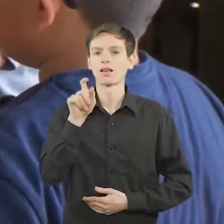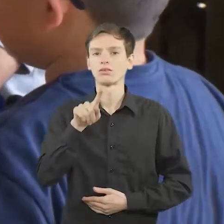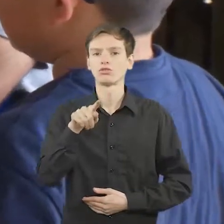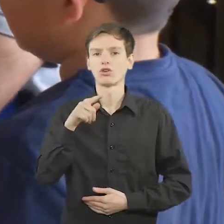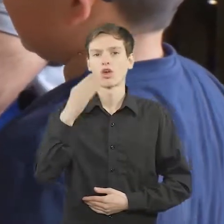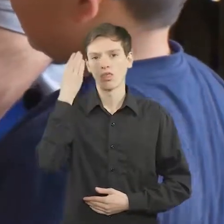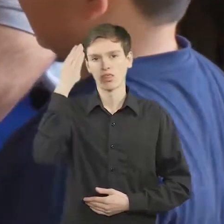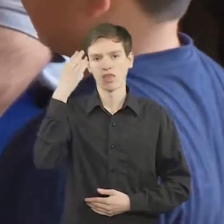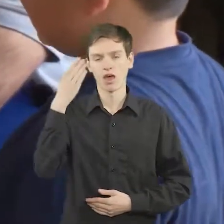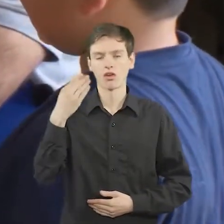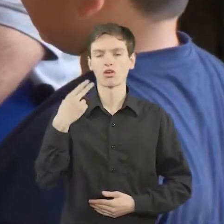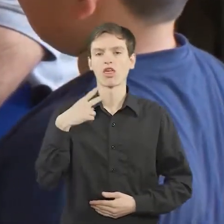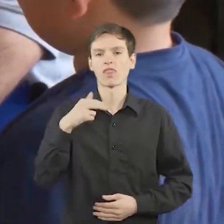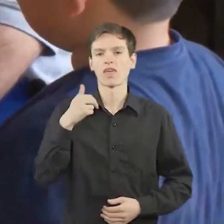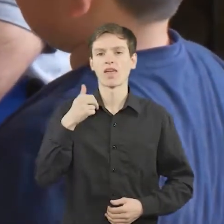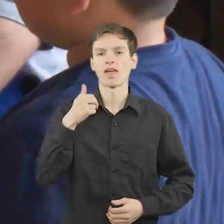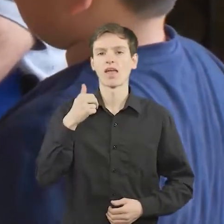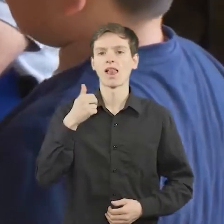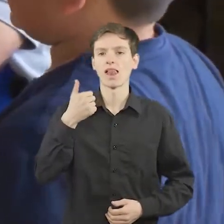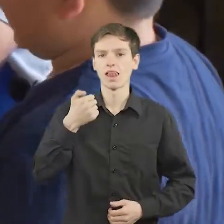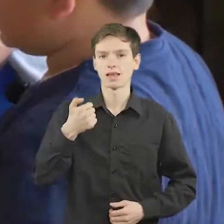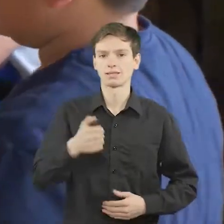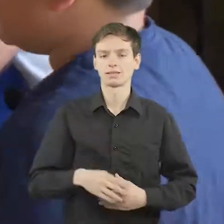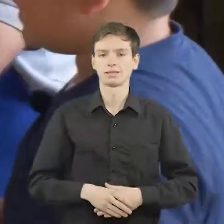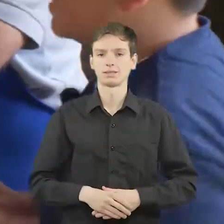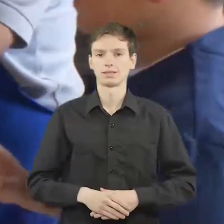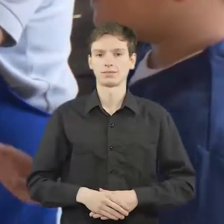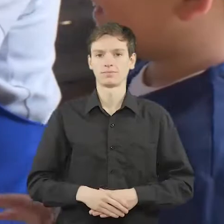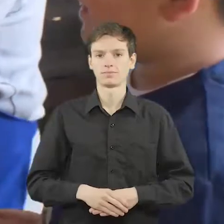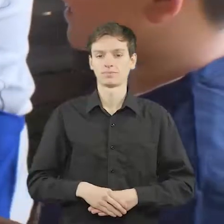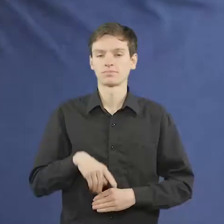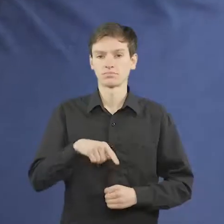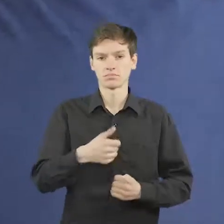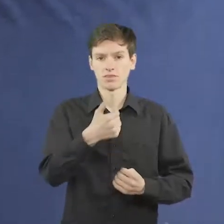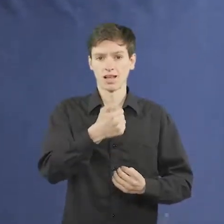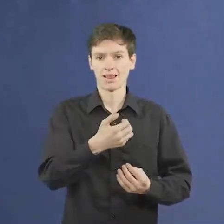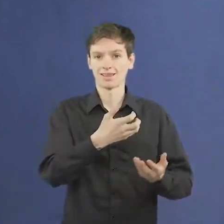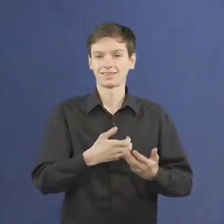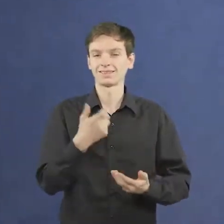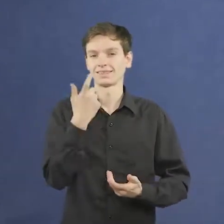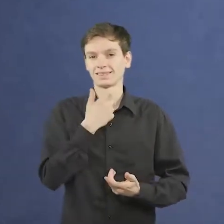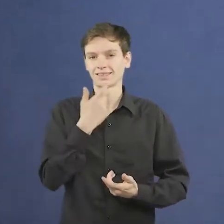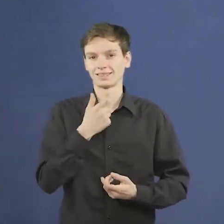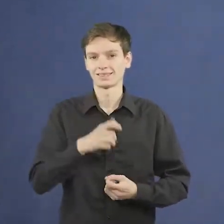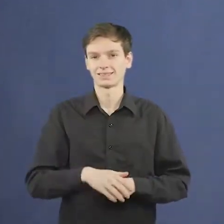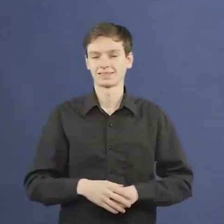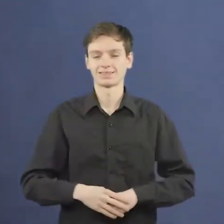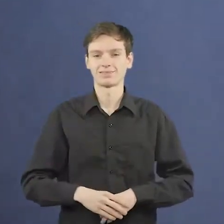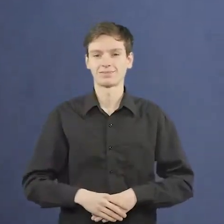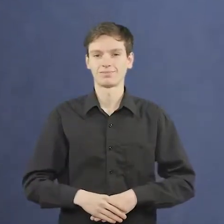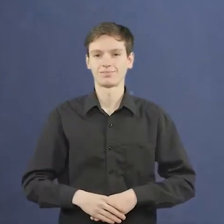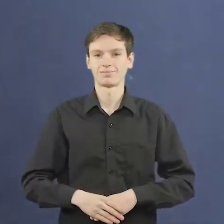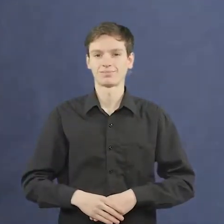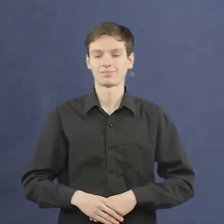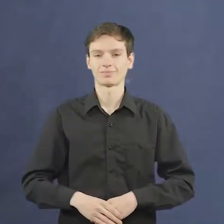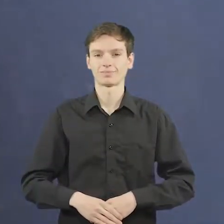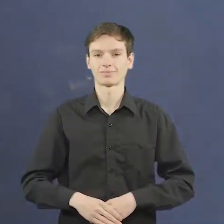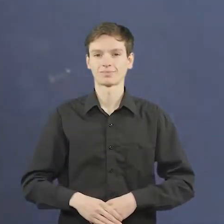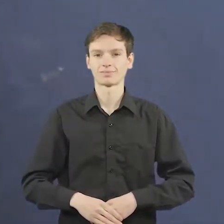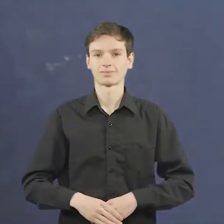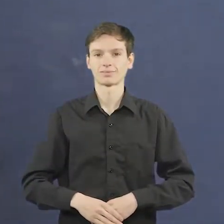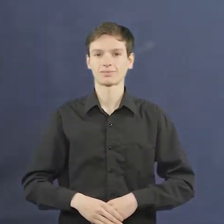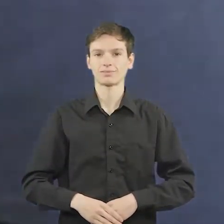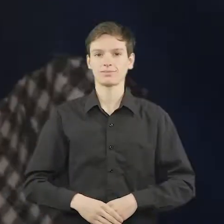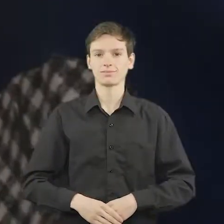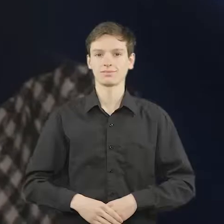Luis ordeña a una cabra. la cabra no le duele, así que estoy tranquilo. Está agradecida que no le saquen la leche. No, ¿verdad? A ver, salió malo sola.